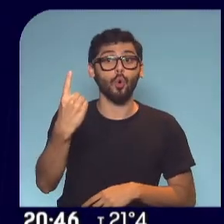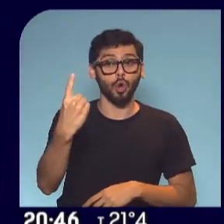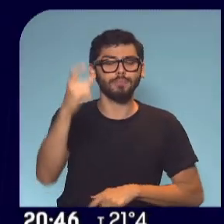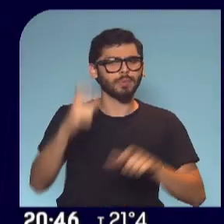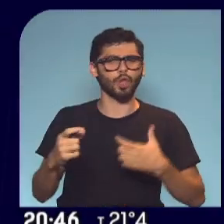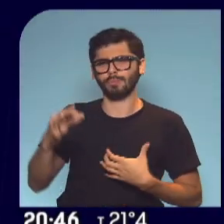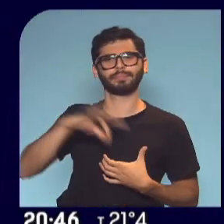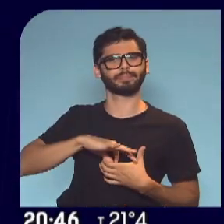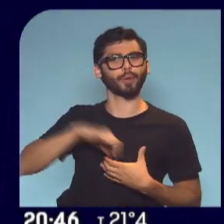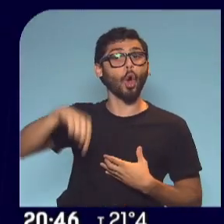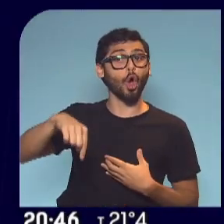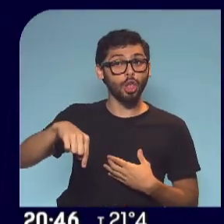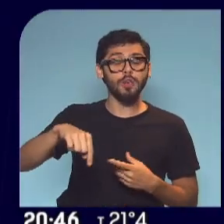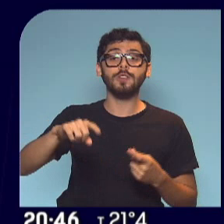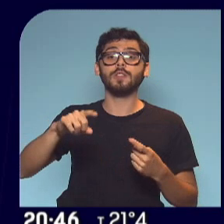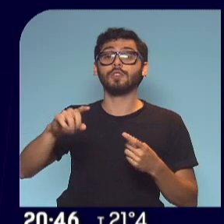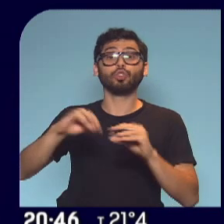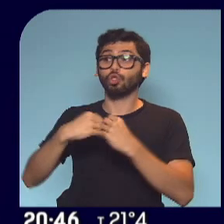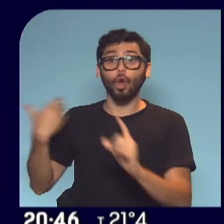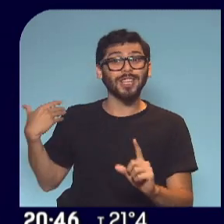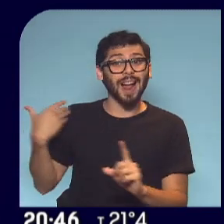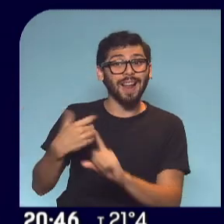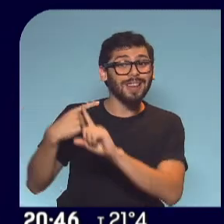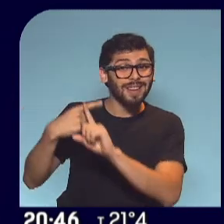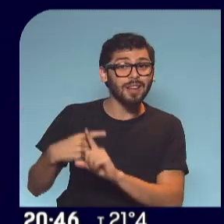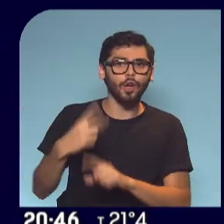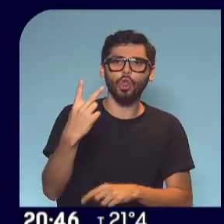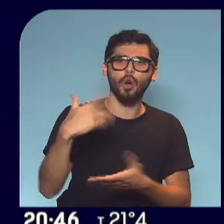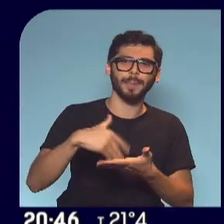últimos contagios y con ese dato ascendió a